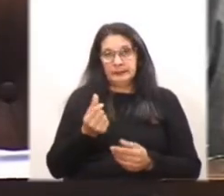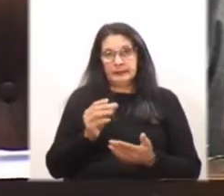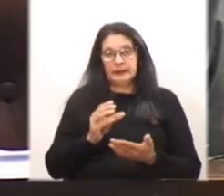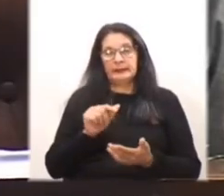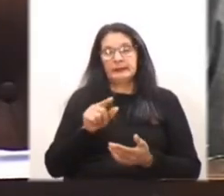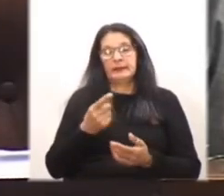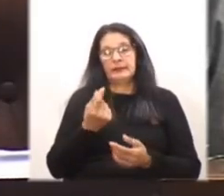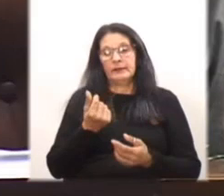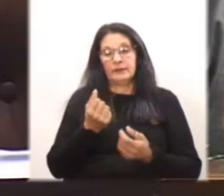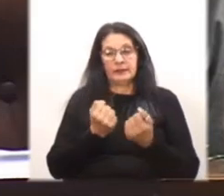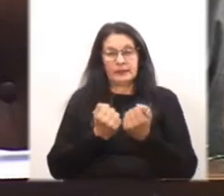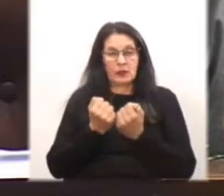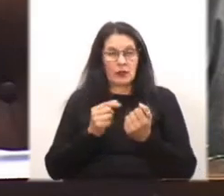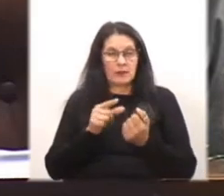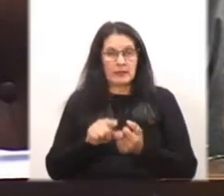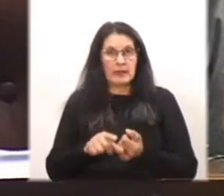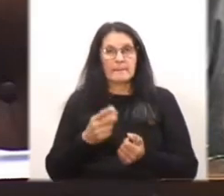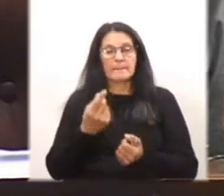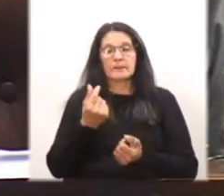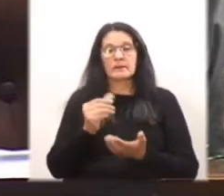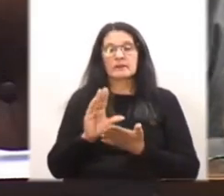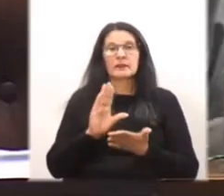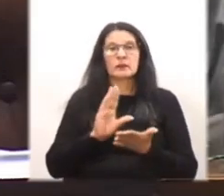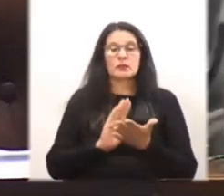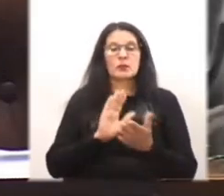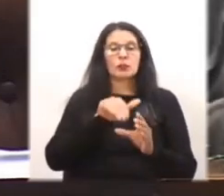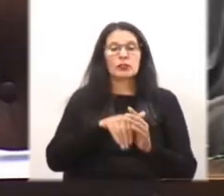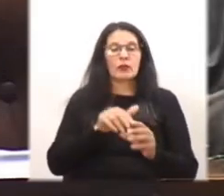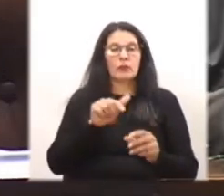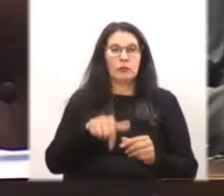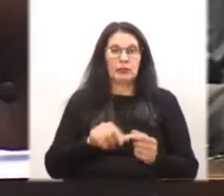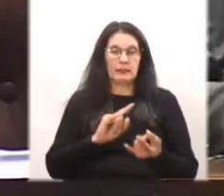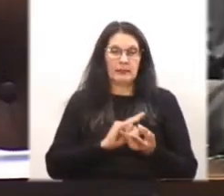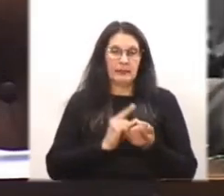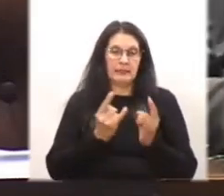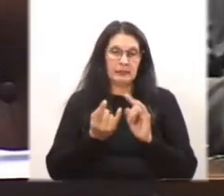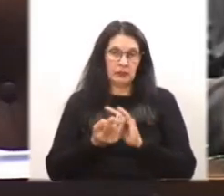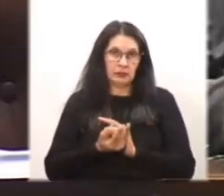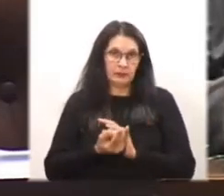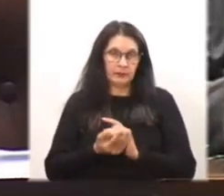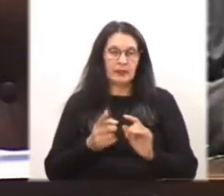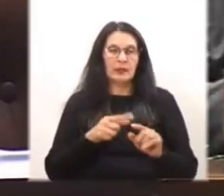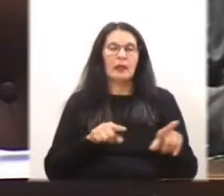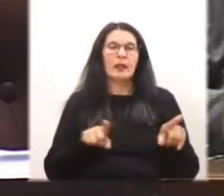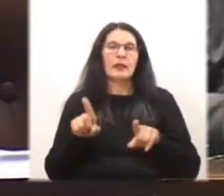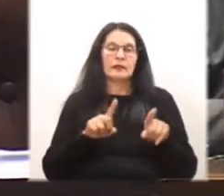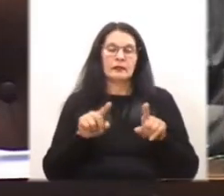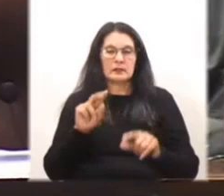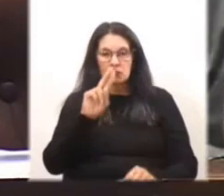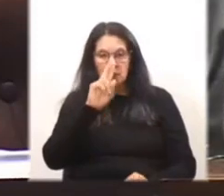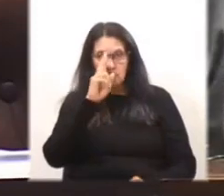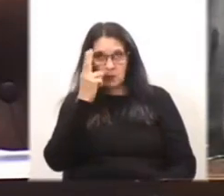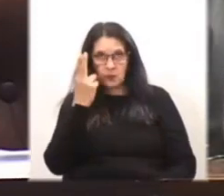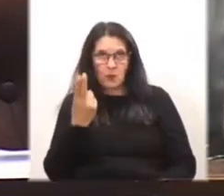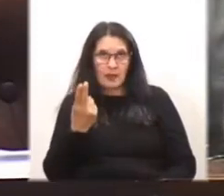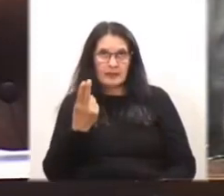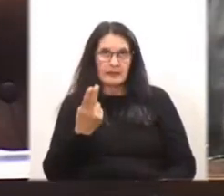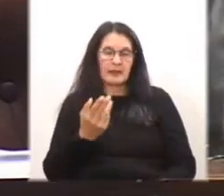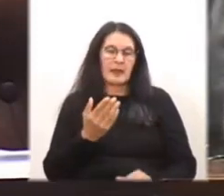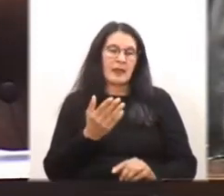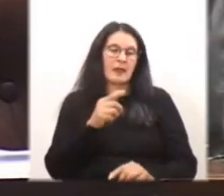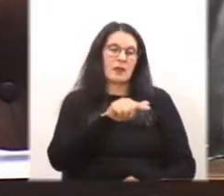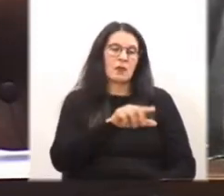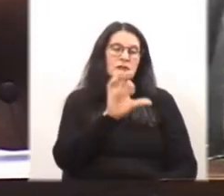corresponde la adjudicación de los recursos votados por este Parlamento. La delegación de Uruguay ante